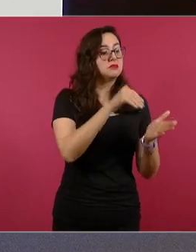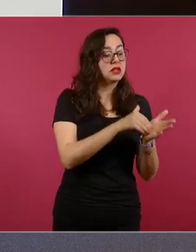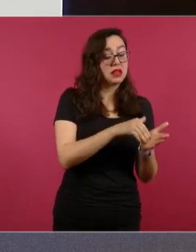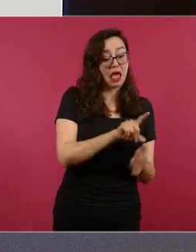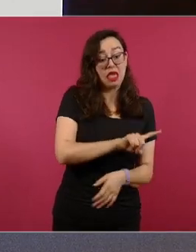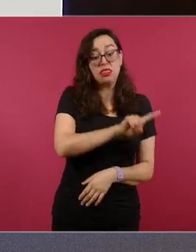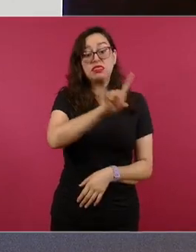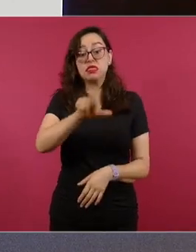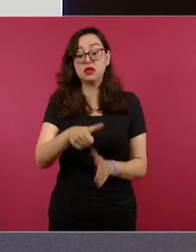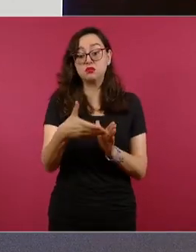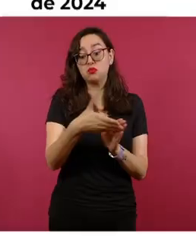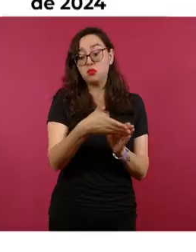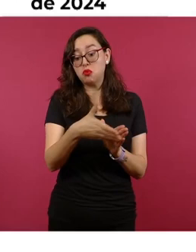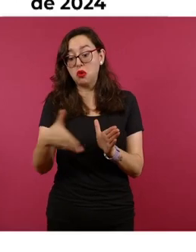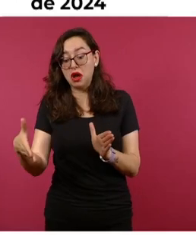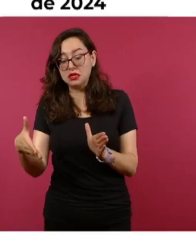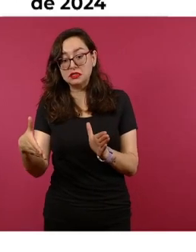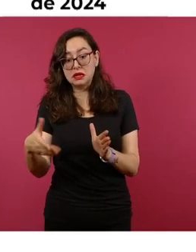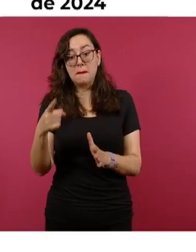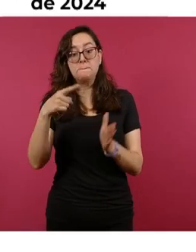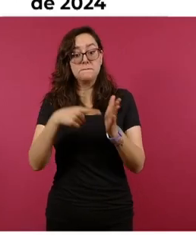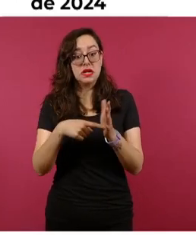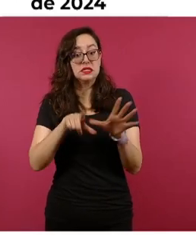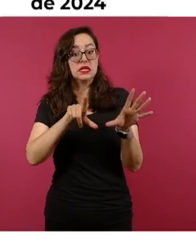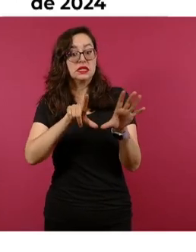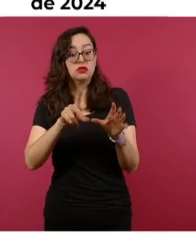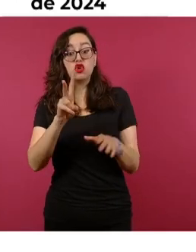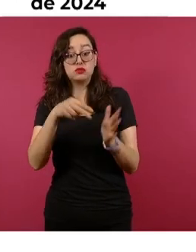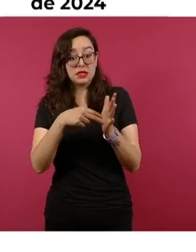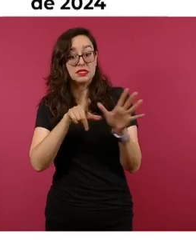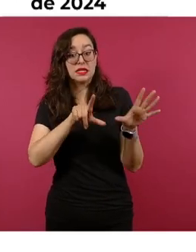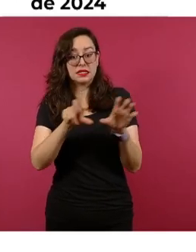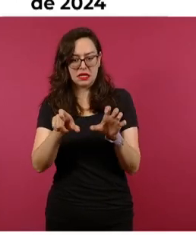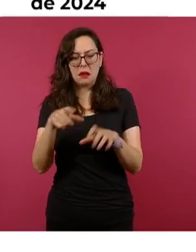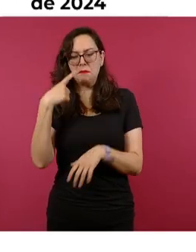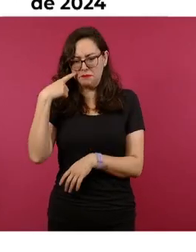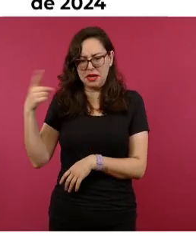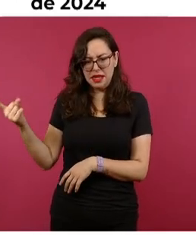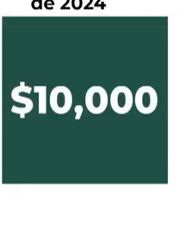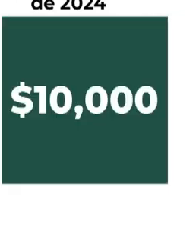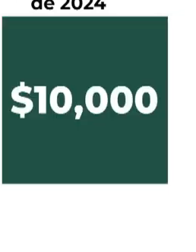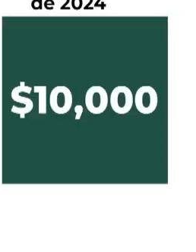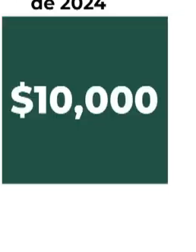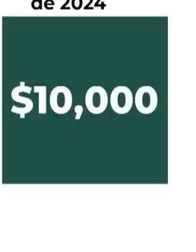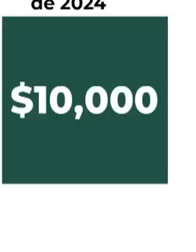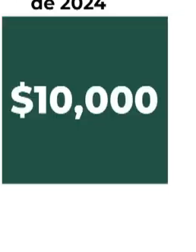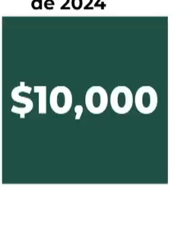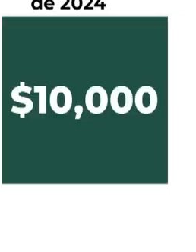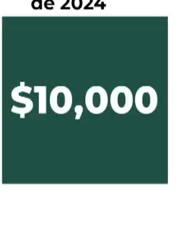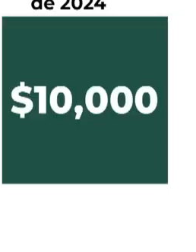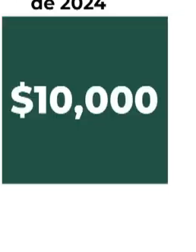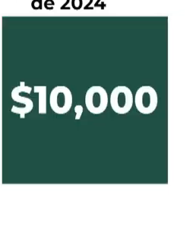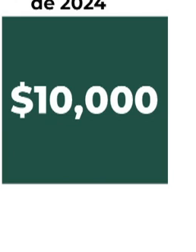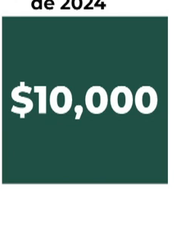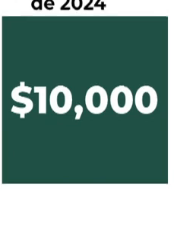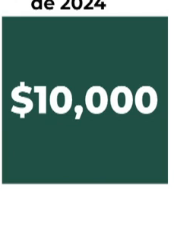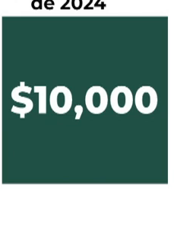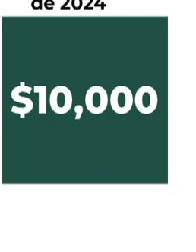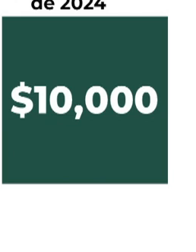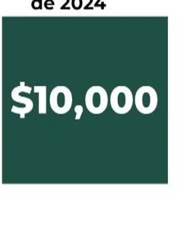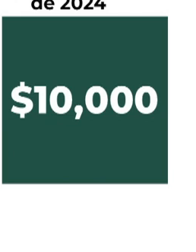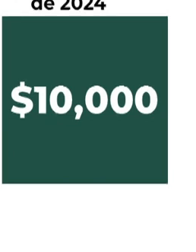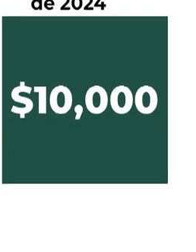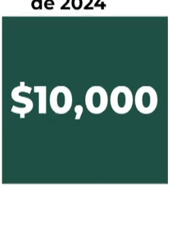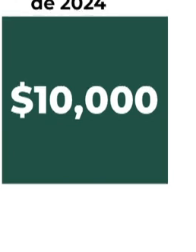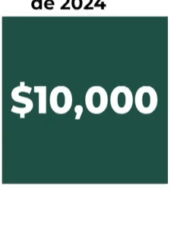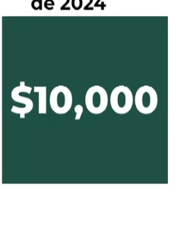Vino la reforma del 2020, jubilación de 6 mil. ¿Cuál es la propuesta? Regresar al